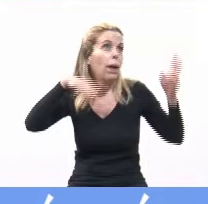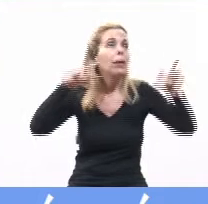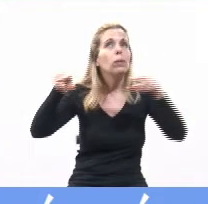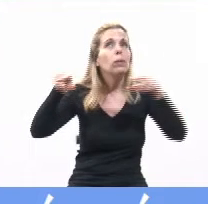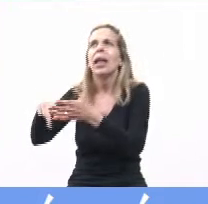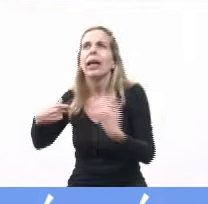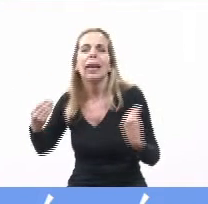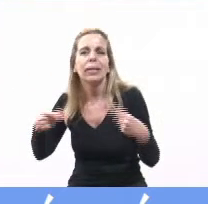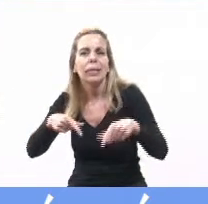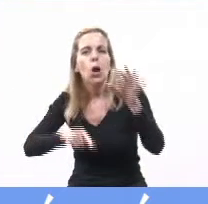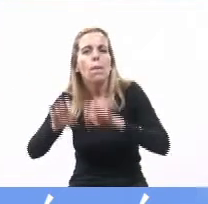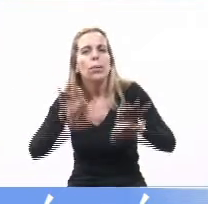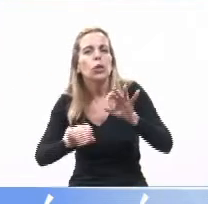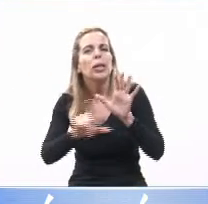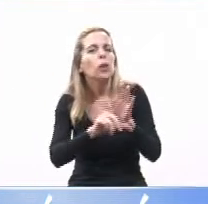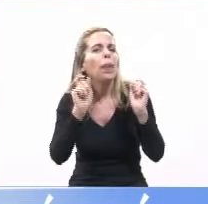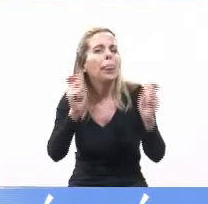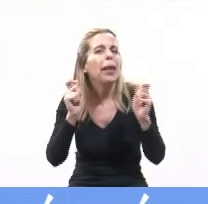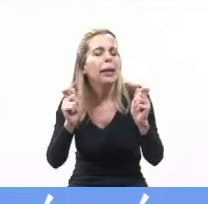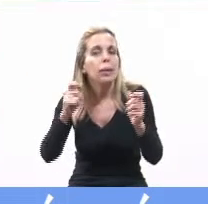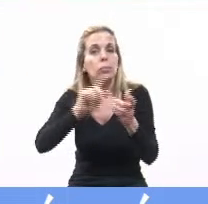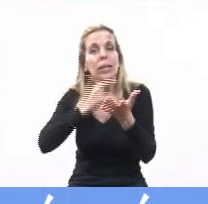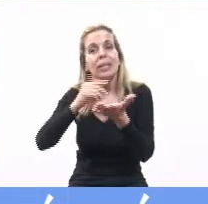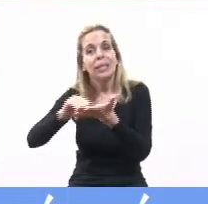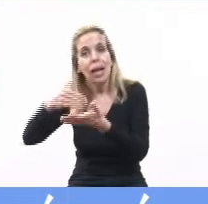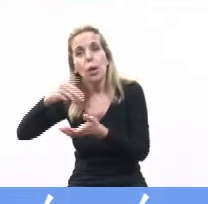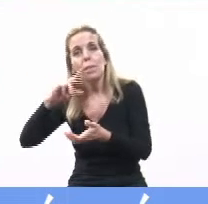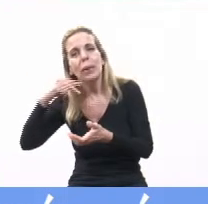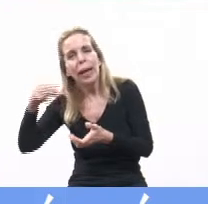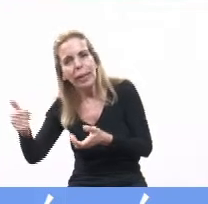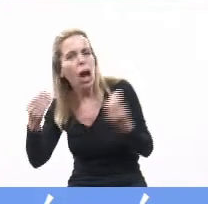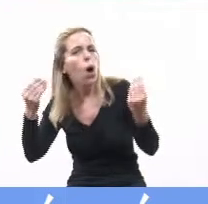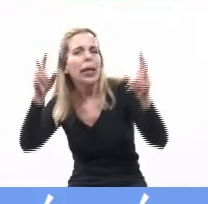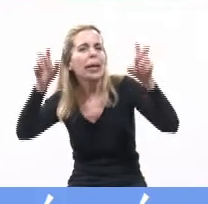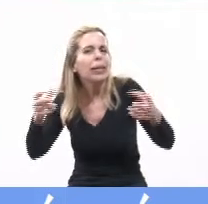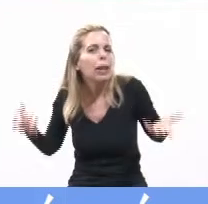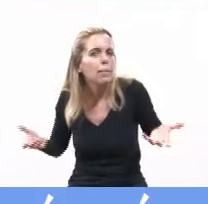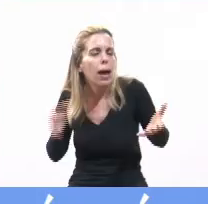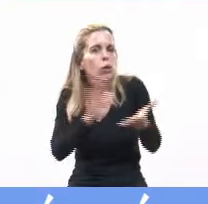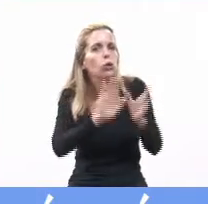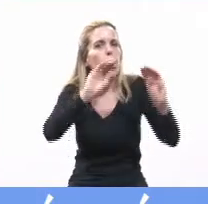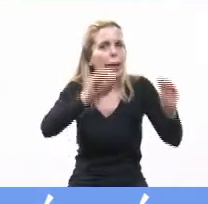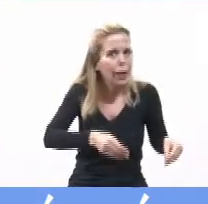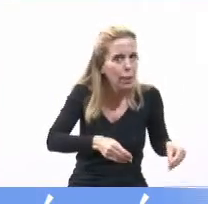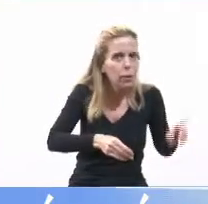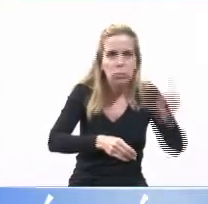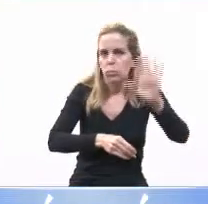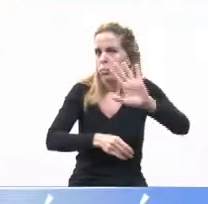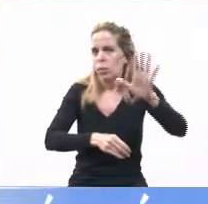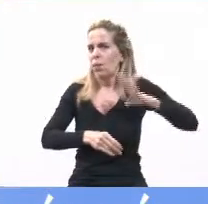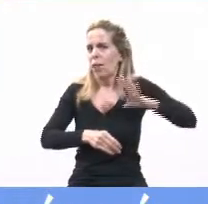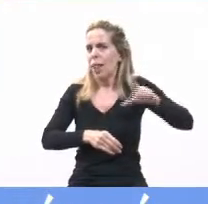¿Estamos tratando el proyecto del senador Marino y también la modificación a la ley de quiebra y concurso? No, no, no, todavía quiebras